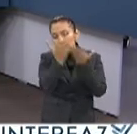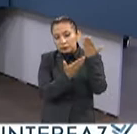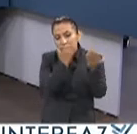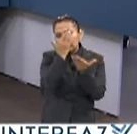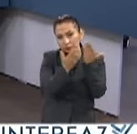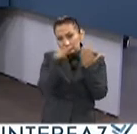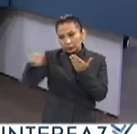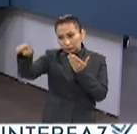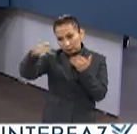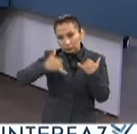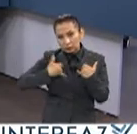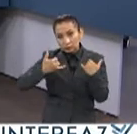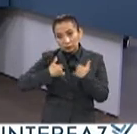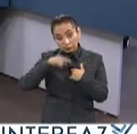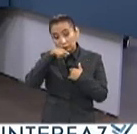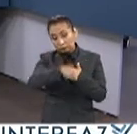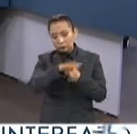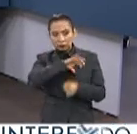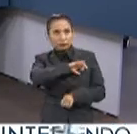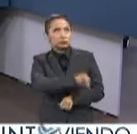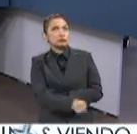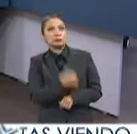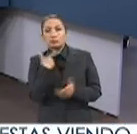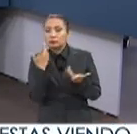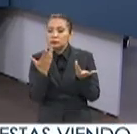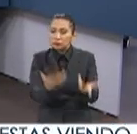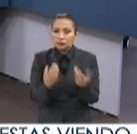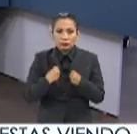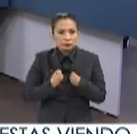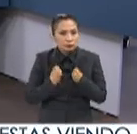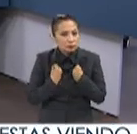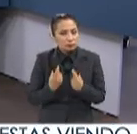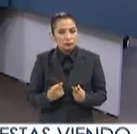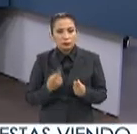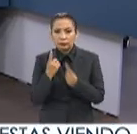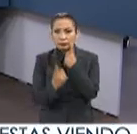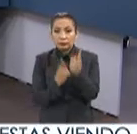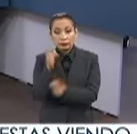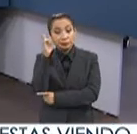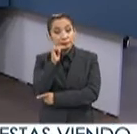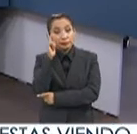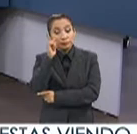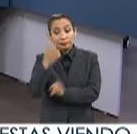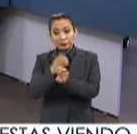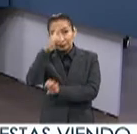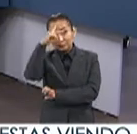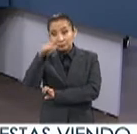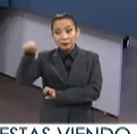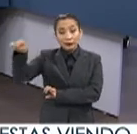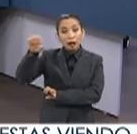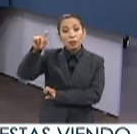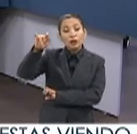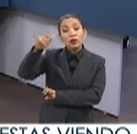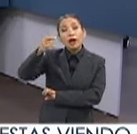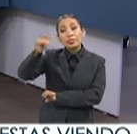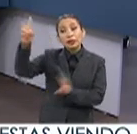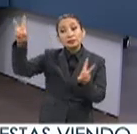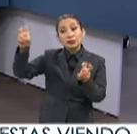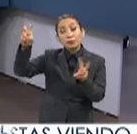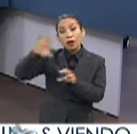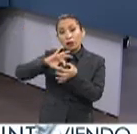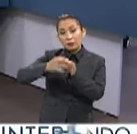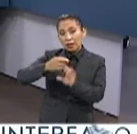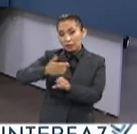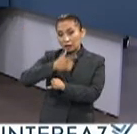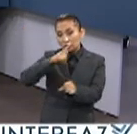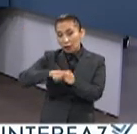otra alternativa de estudio para los jóvenes, sobre todo aquellos que les encanta, que viven el deporte con mucha pasión. Así es, mañana desde el Estado de México, Eduardo Gaitán, con el tema de la